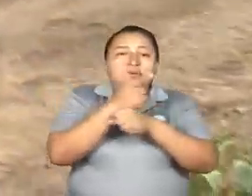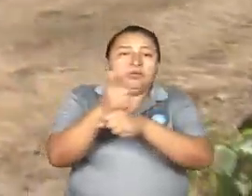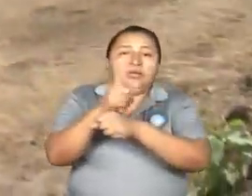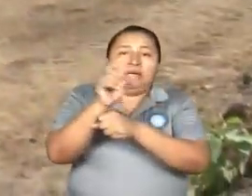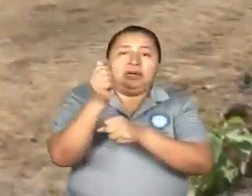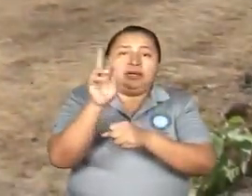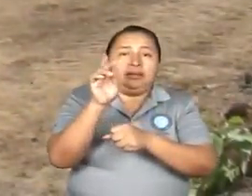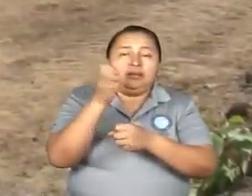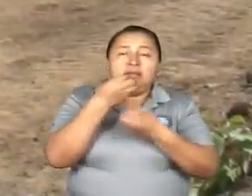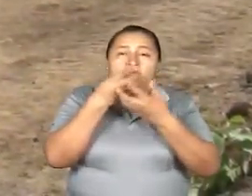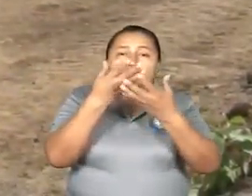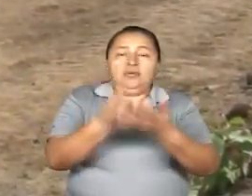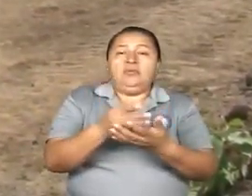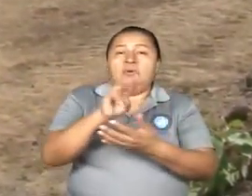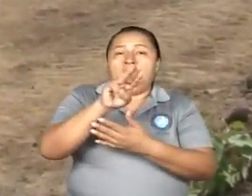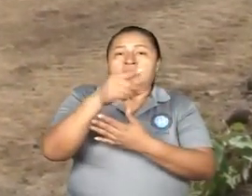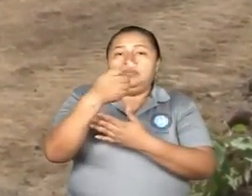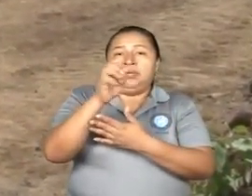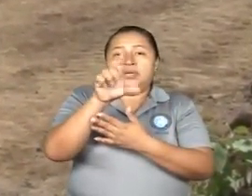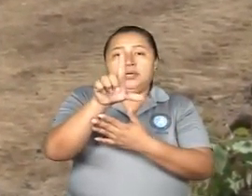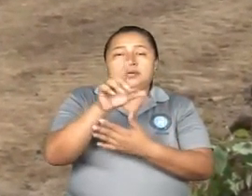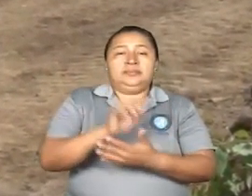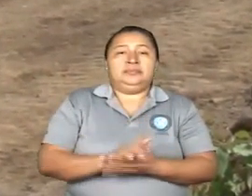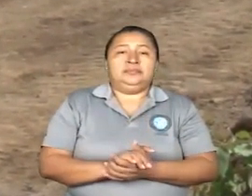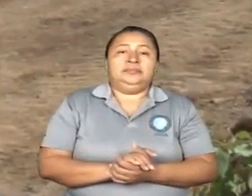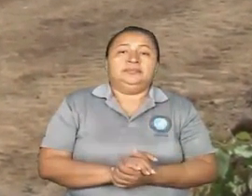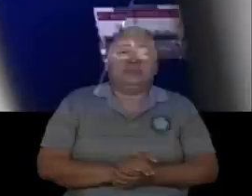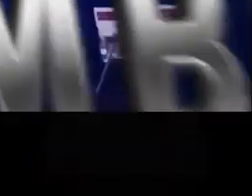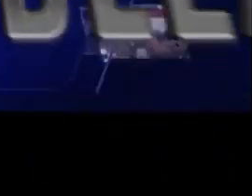Mora para el Canal Parlamentario, les informó Miguel Carranza Mena.